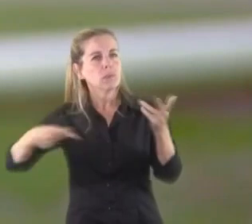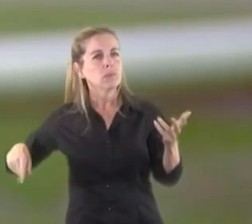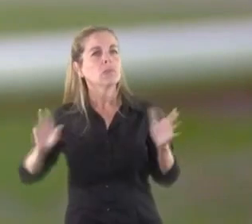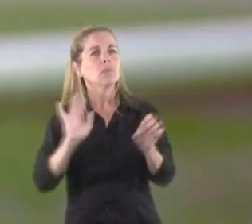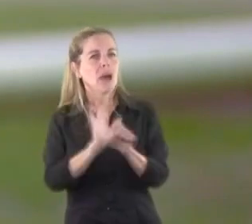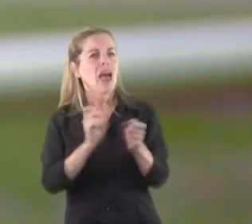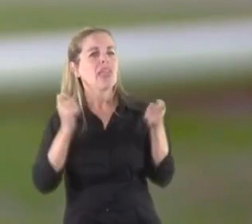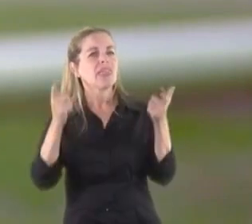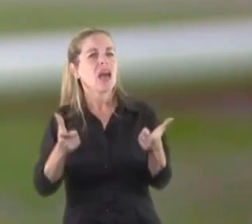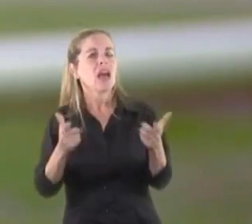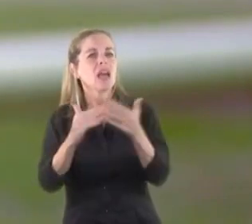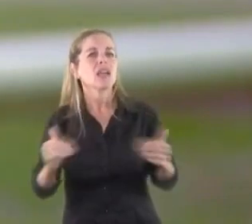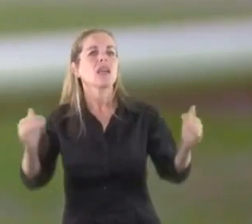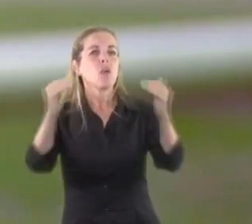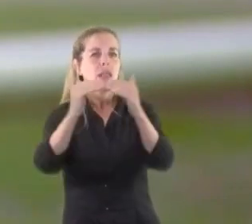generar la igualdad.